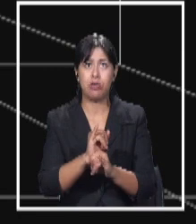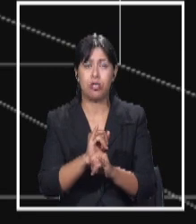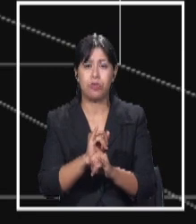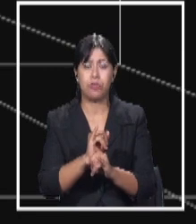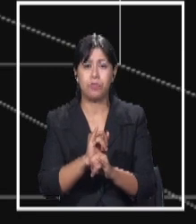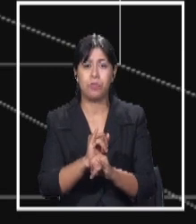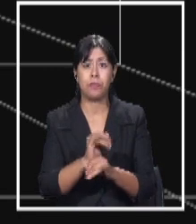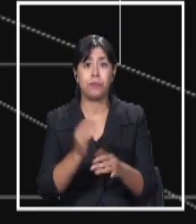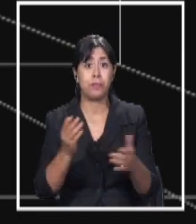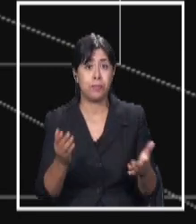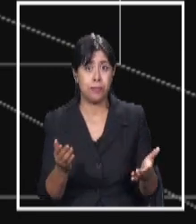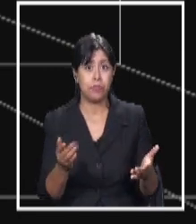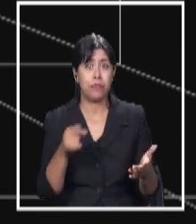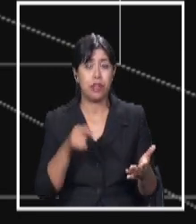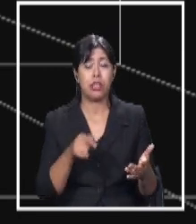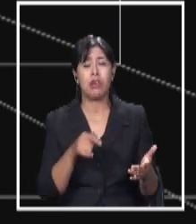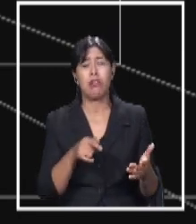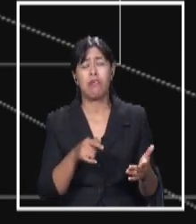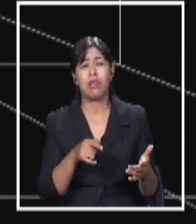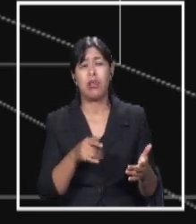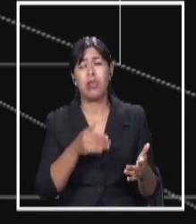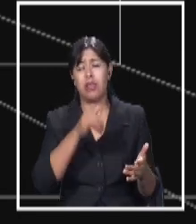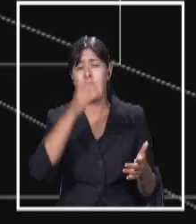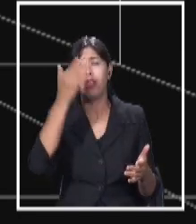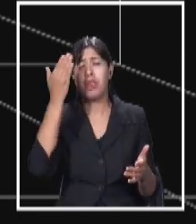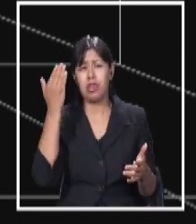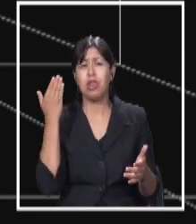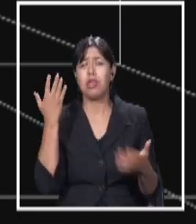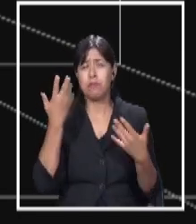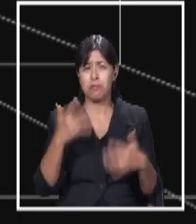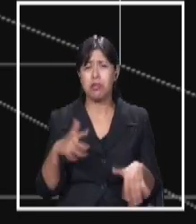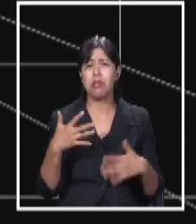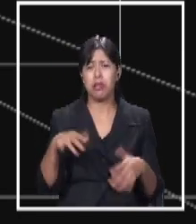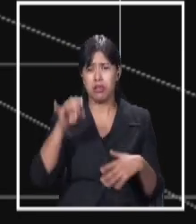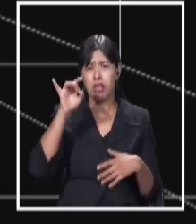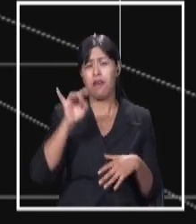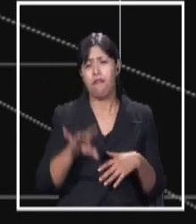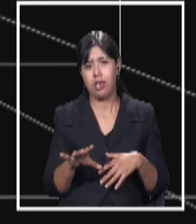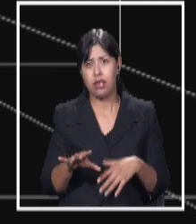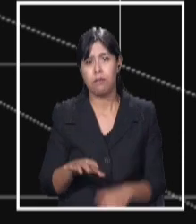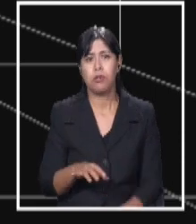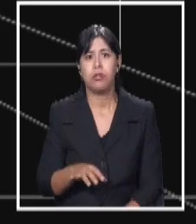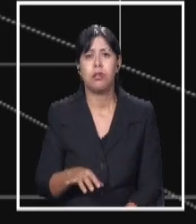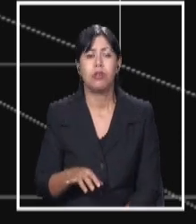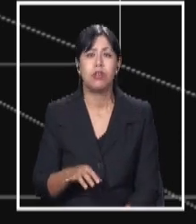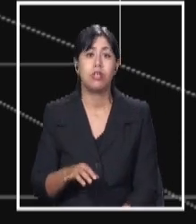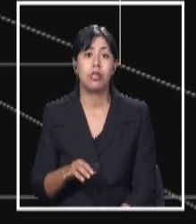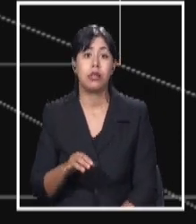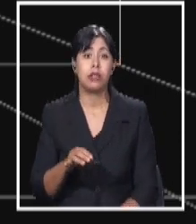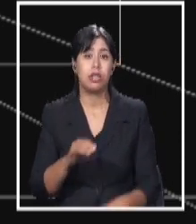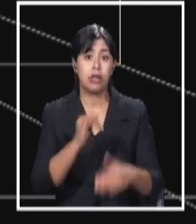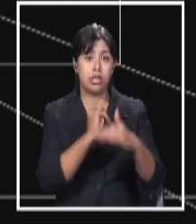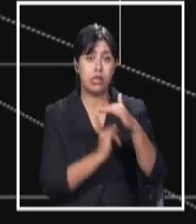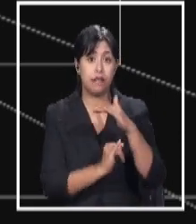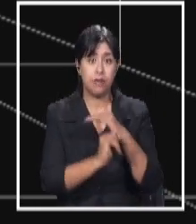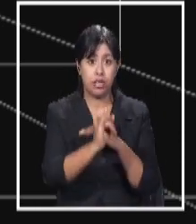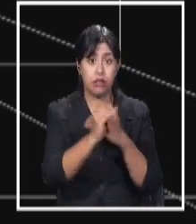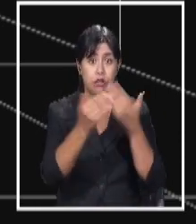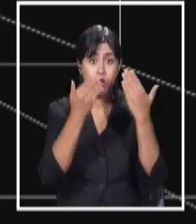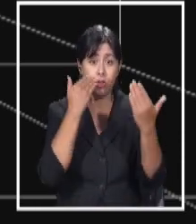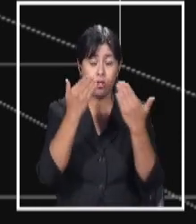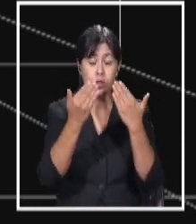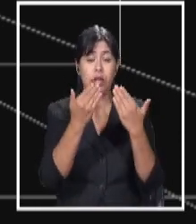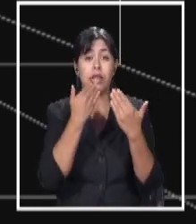vista de la evidencia científica, un poco trivial. Hace tiempo que sabíamos que las intervenciones psicosociales y también